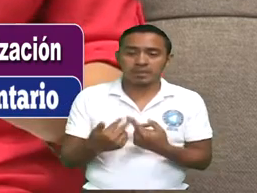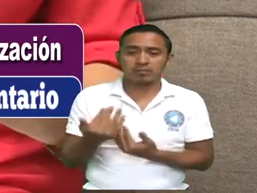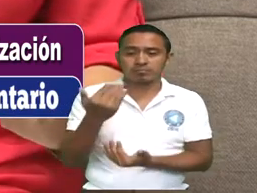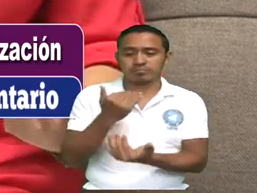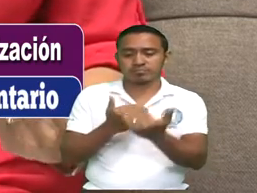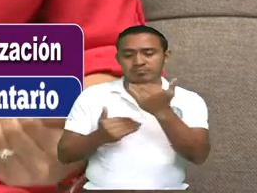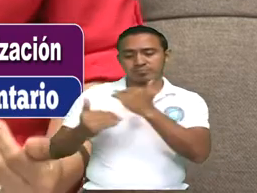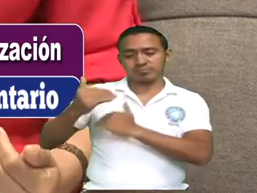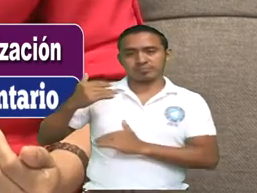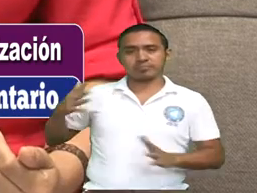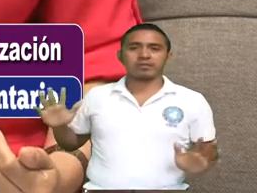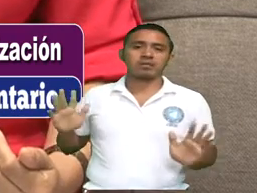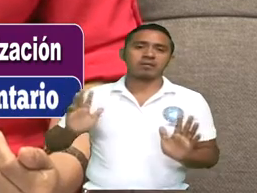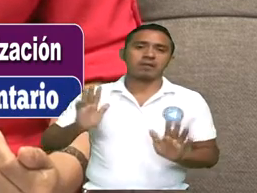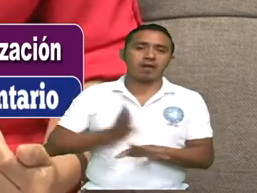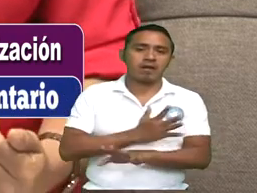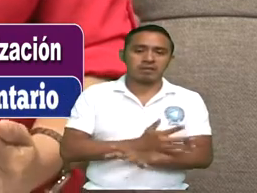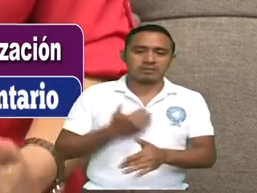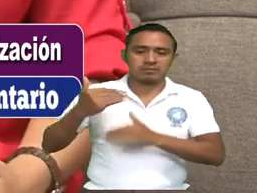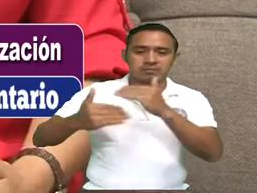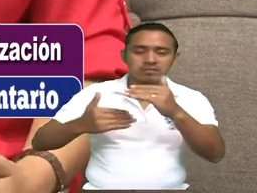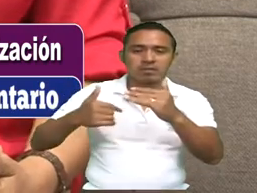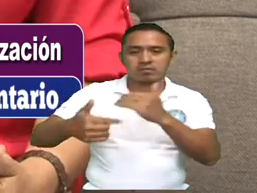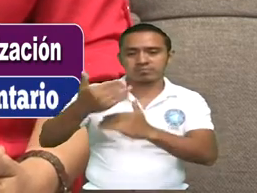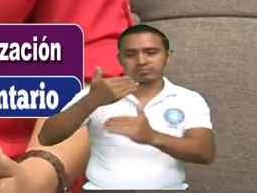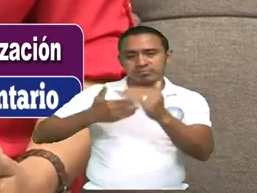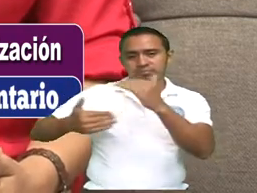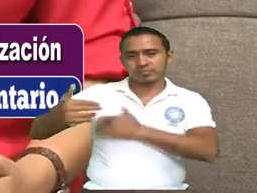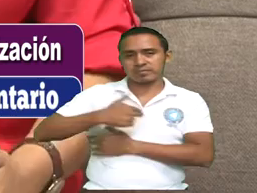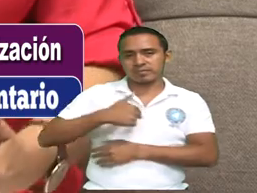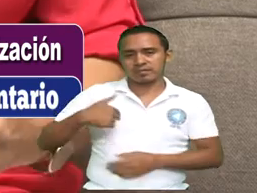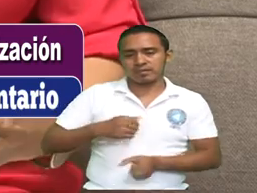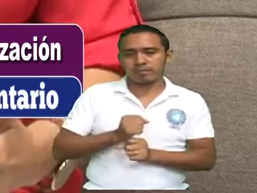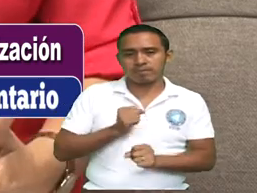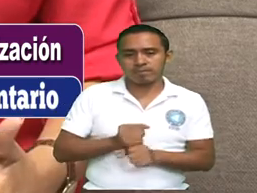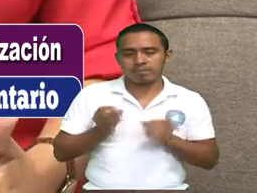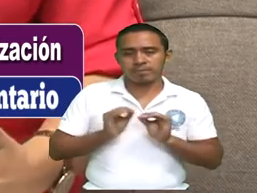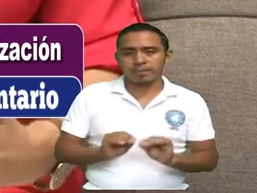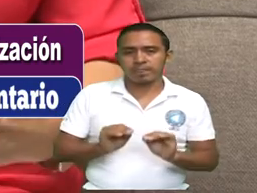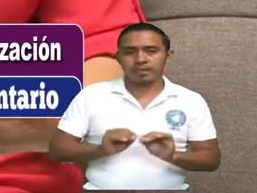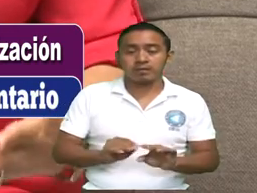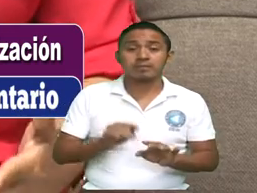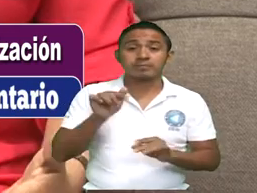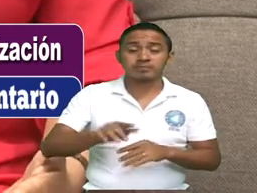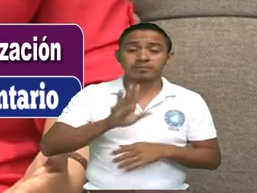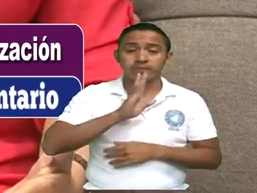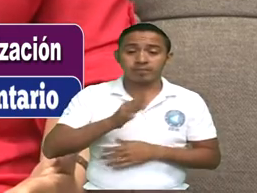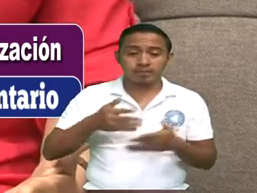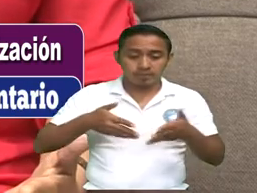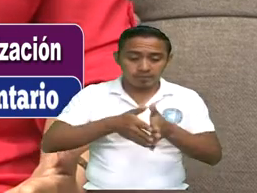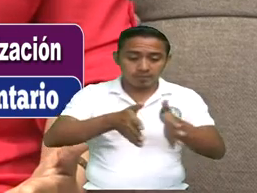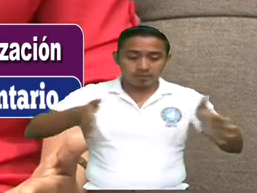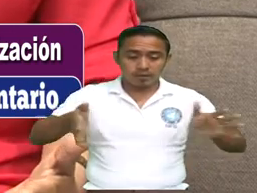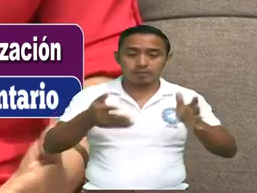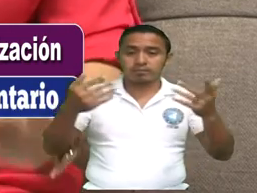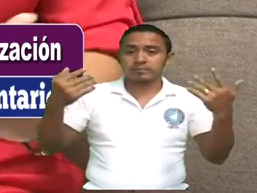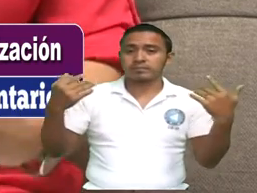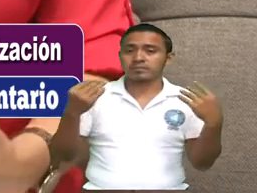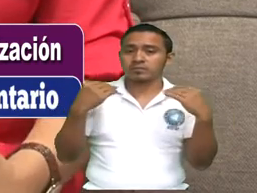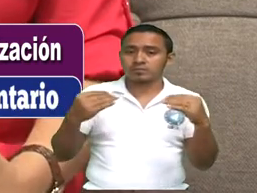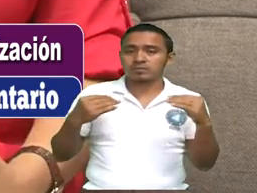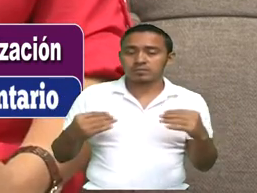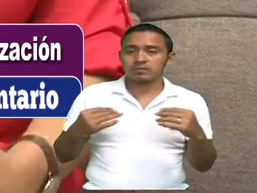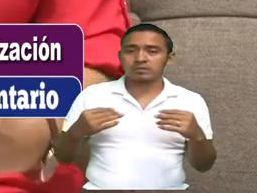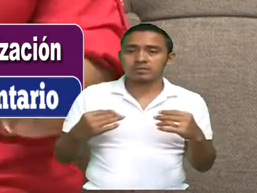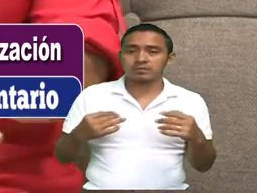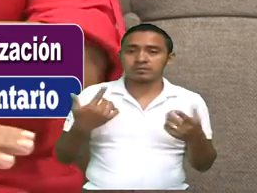retrocediéramos en todo lo que habíamos avanzado en lo que era alfabetización. Entonces es ahí donde se abren las puertas a la educación, que la educación